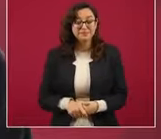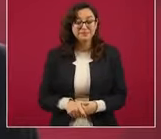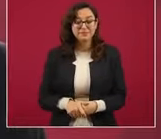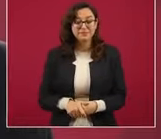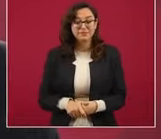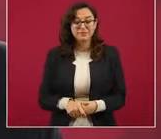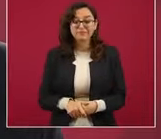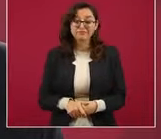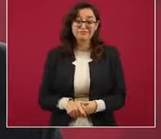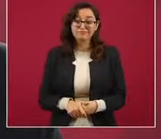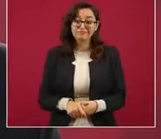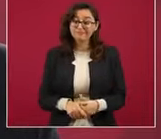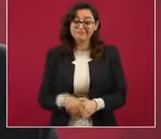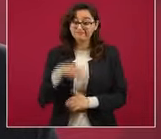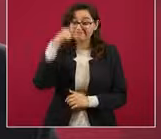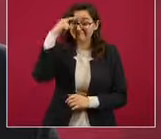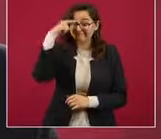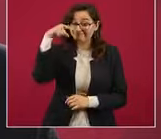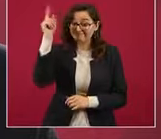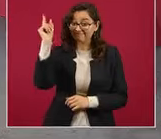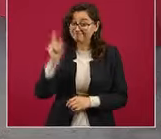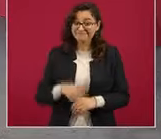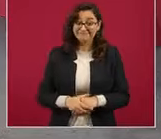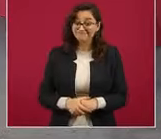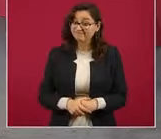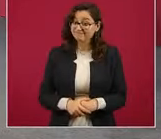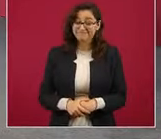Y no es fácil.